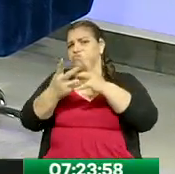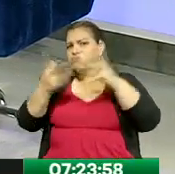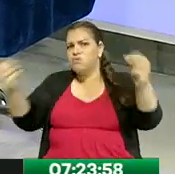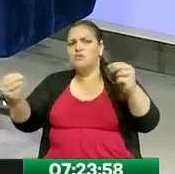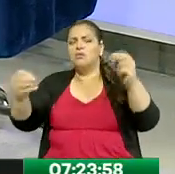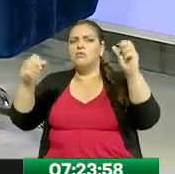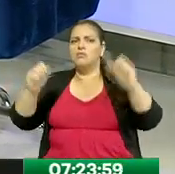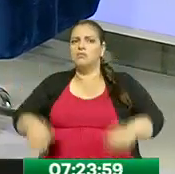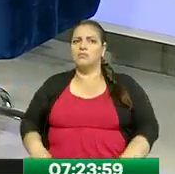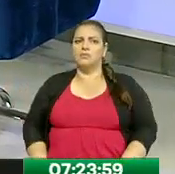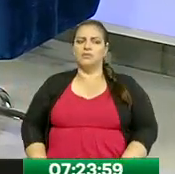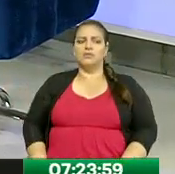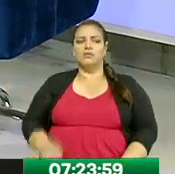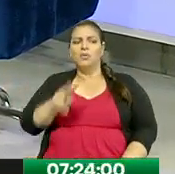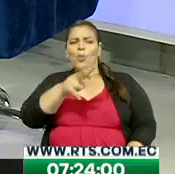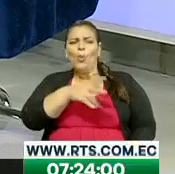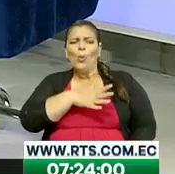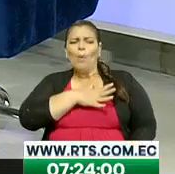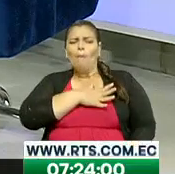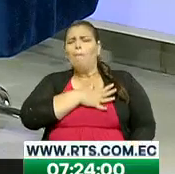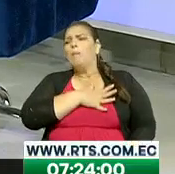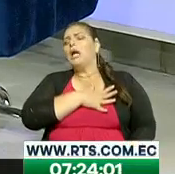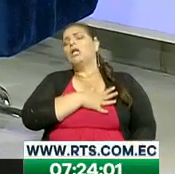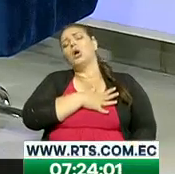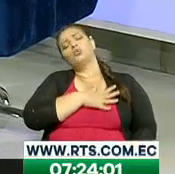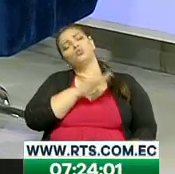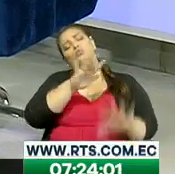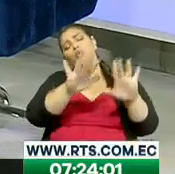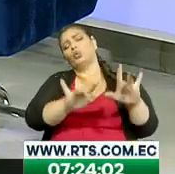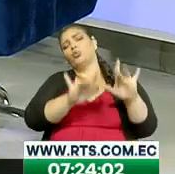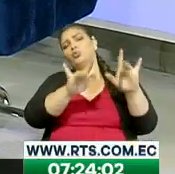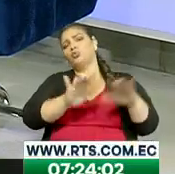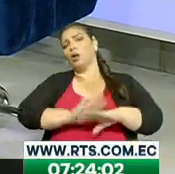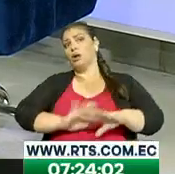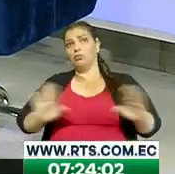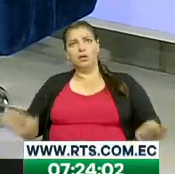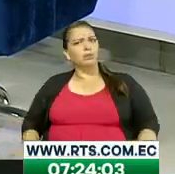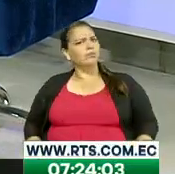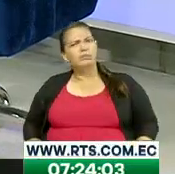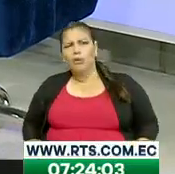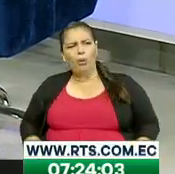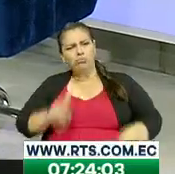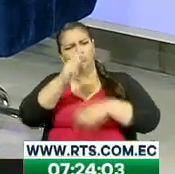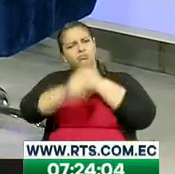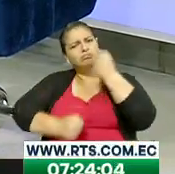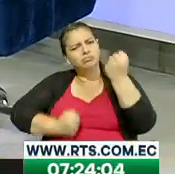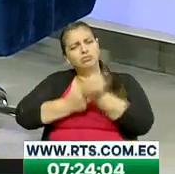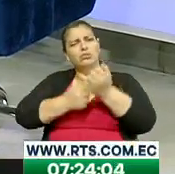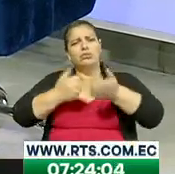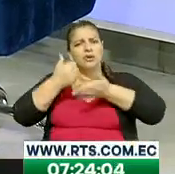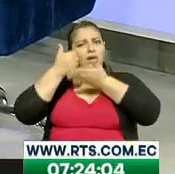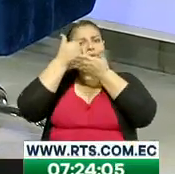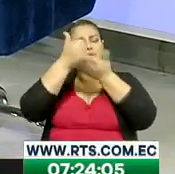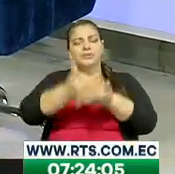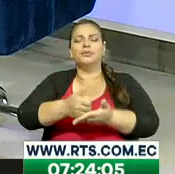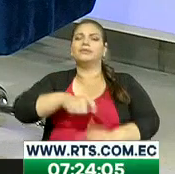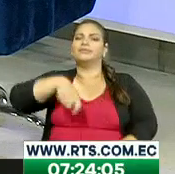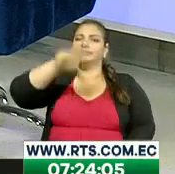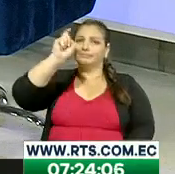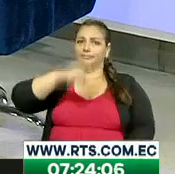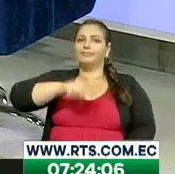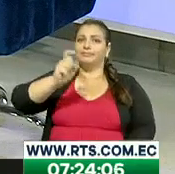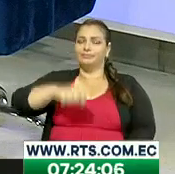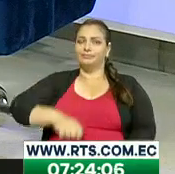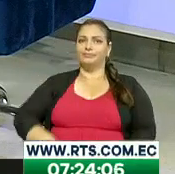No podemos ser ajenos al abuso de niños, niñas y adolescentes. Más aún cuando hay una estadística, y con